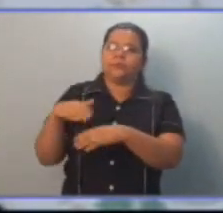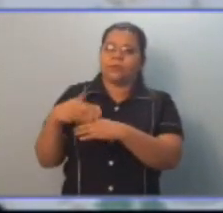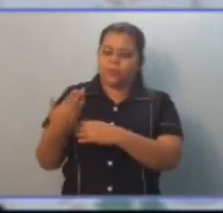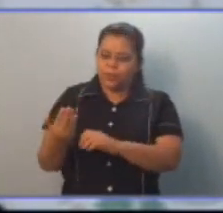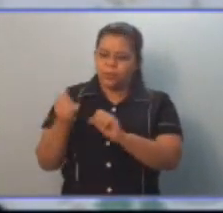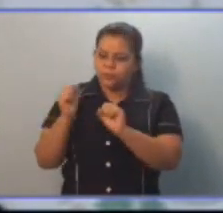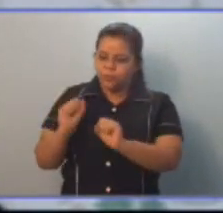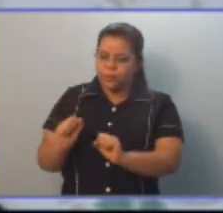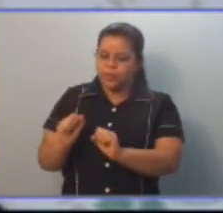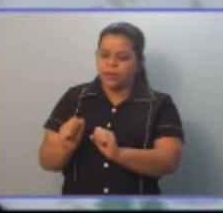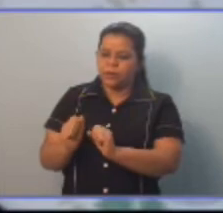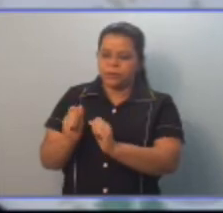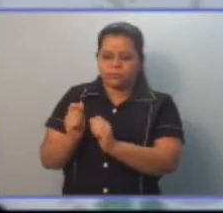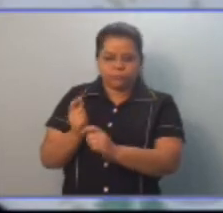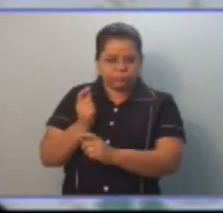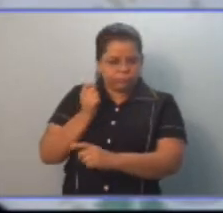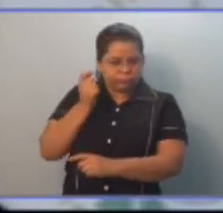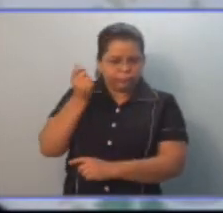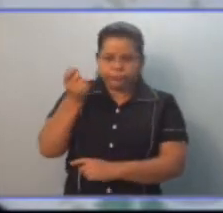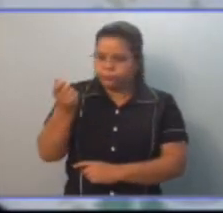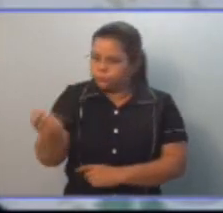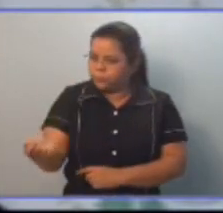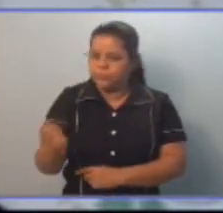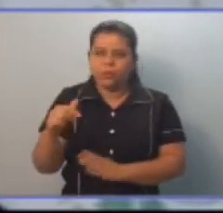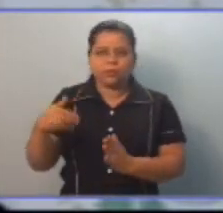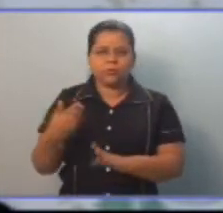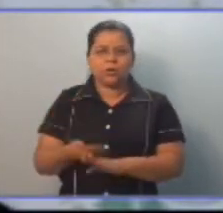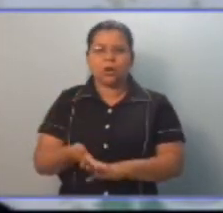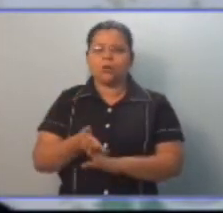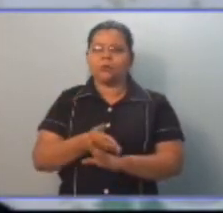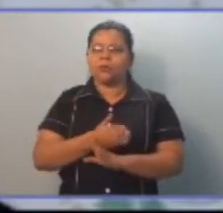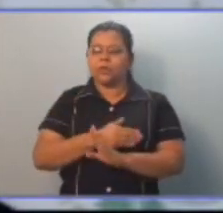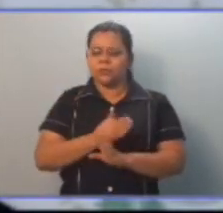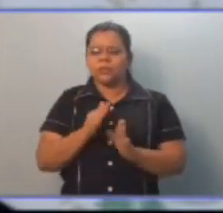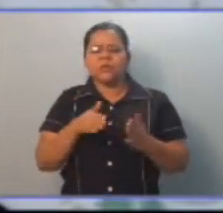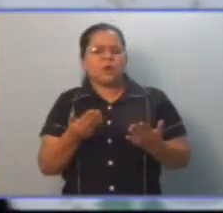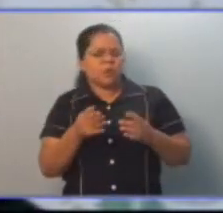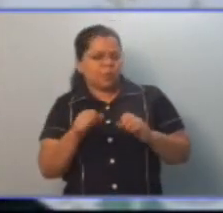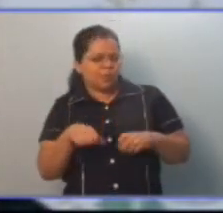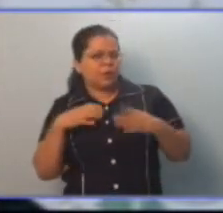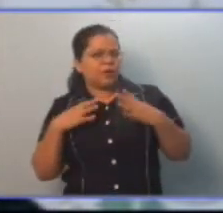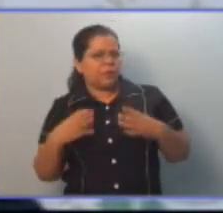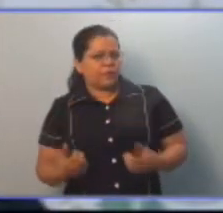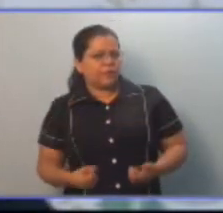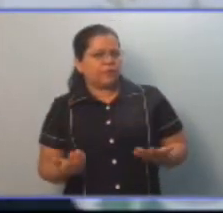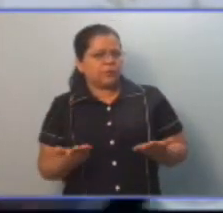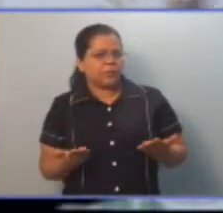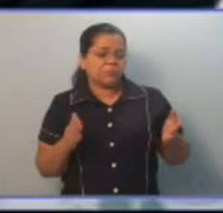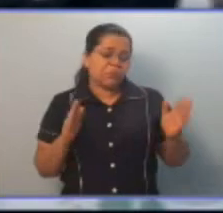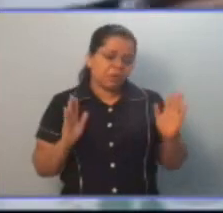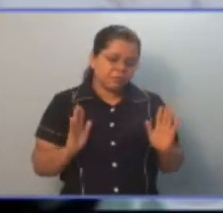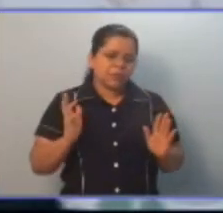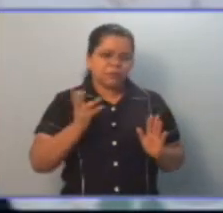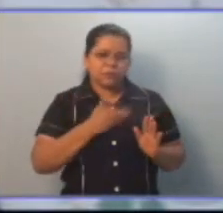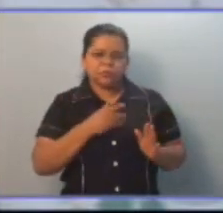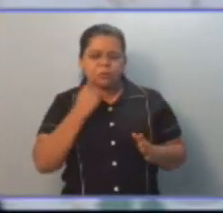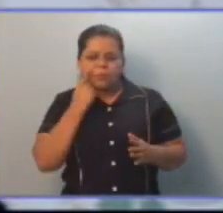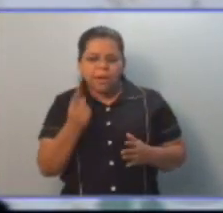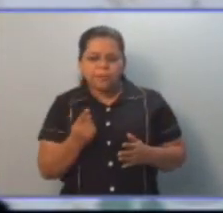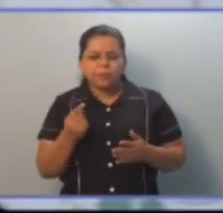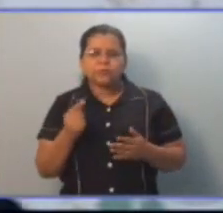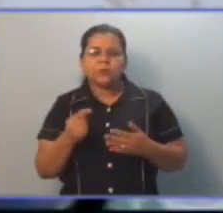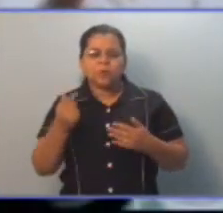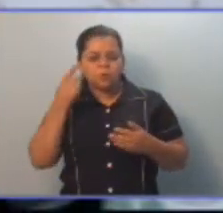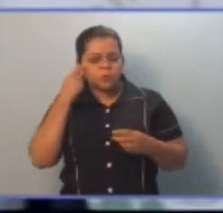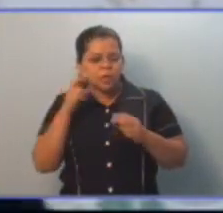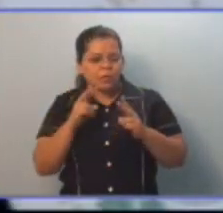repararle integralmente esos perjuicios de que fue objeto. ¿Y cómo puede el Estado repararle? Mire, ¿por qué no le damos estudio a la familia